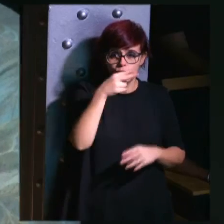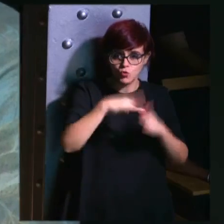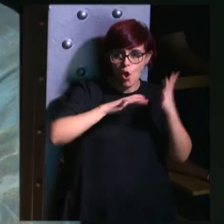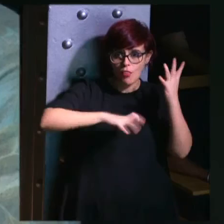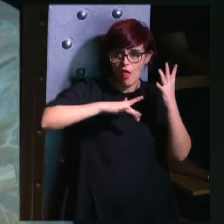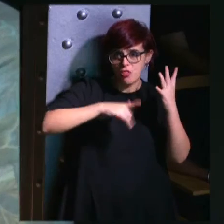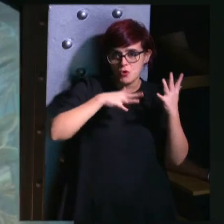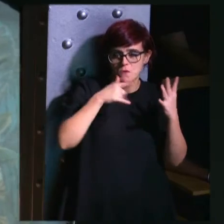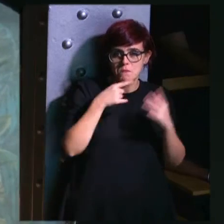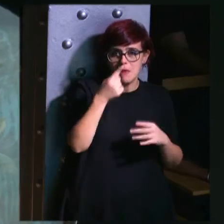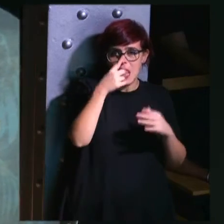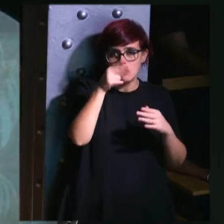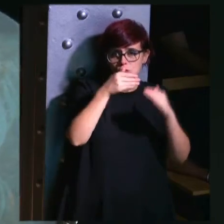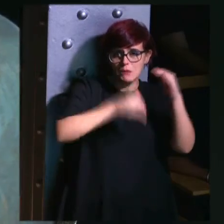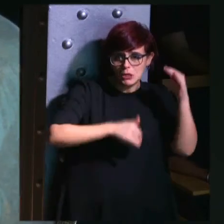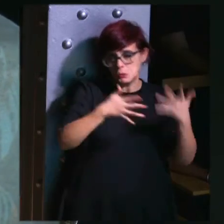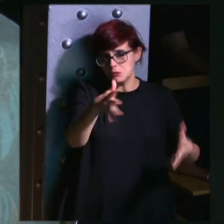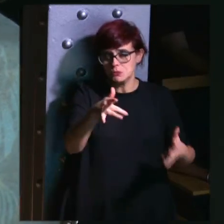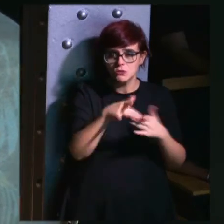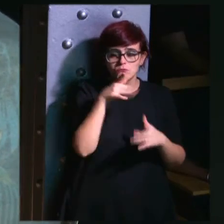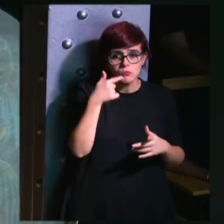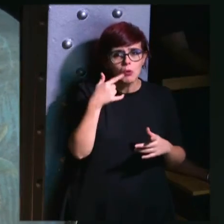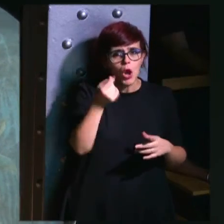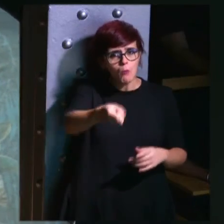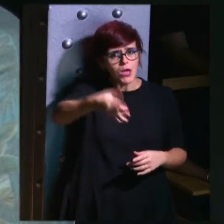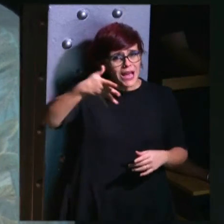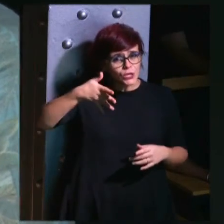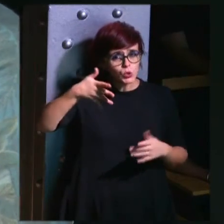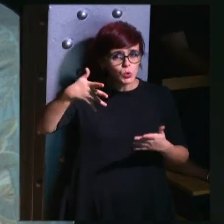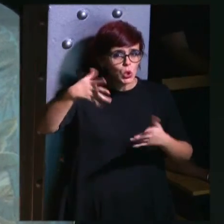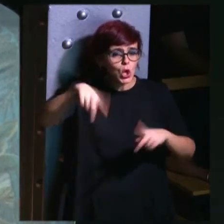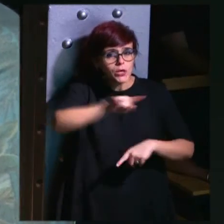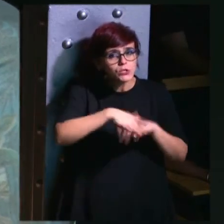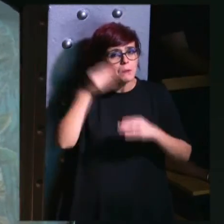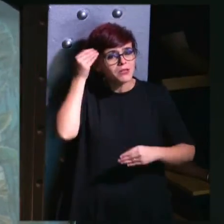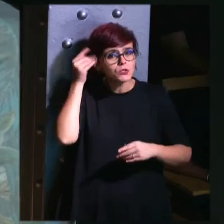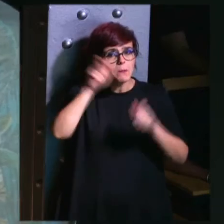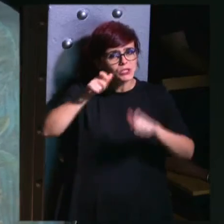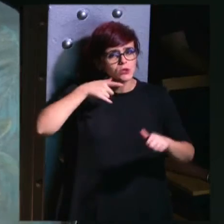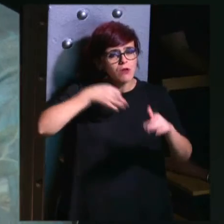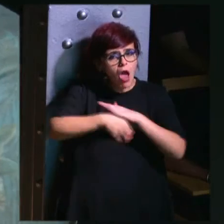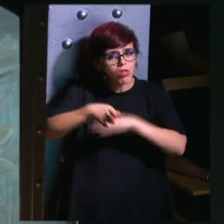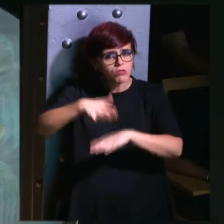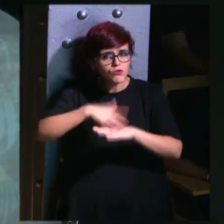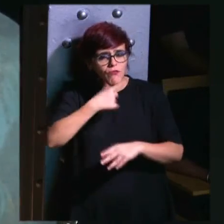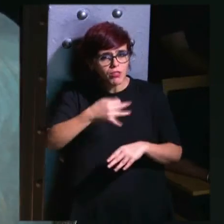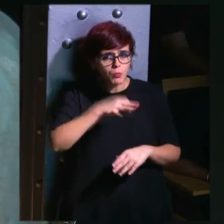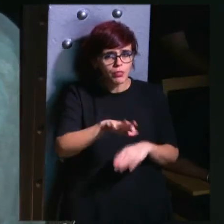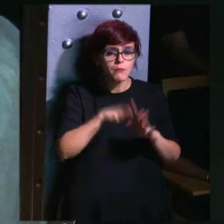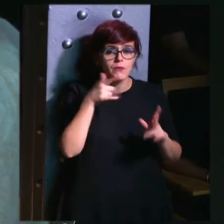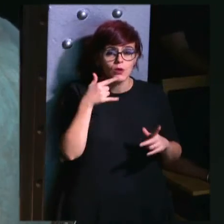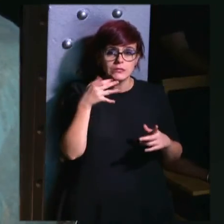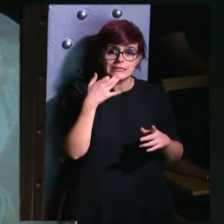pues, al final el coste no es muy alto y eso creo que va a hacer que la adopción sea bastante rápida si somos capaces de proveer de